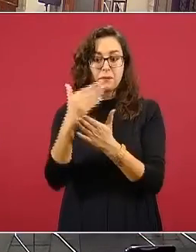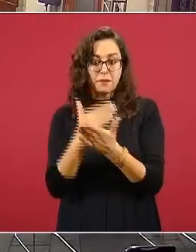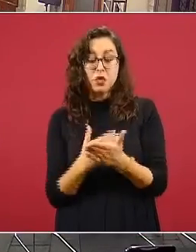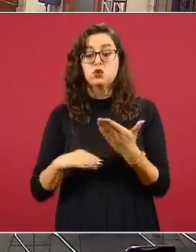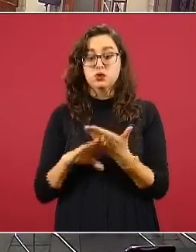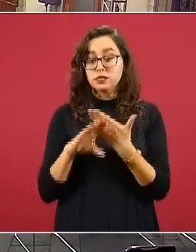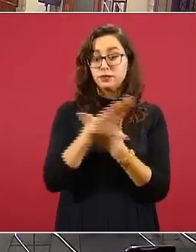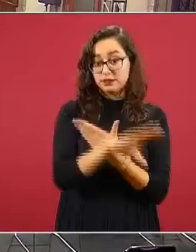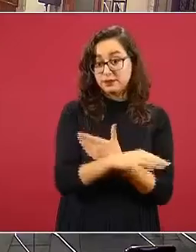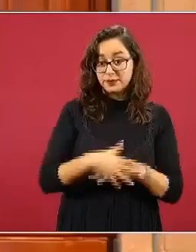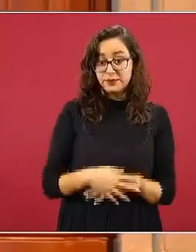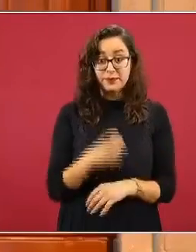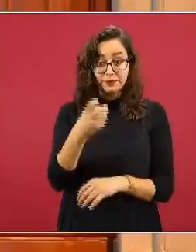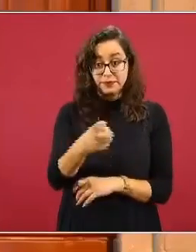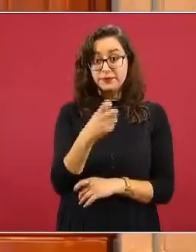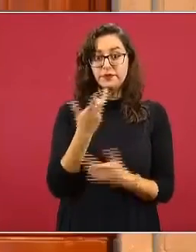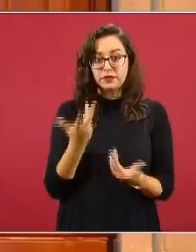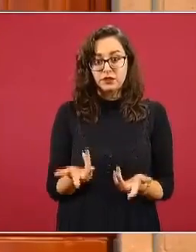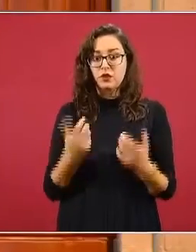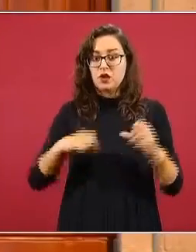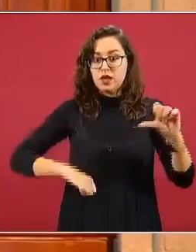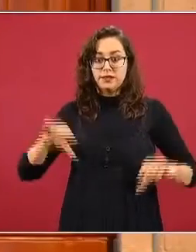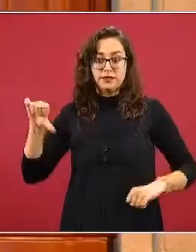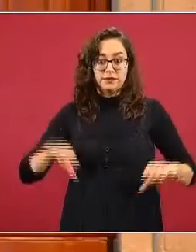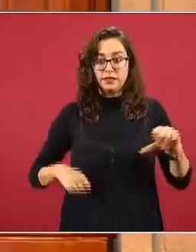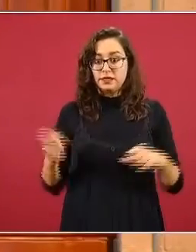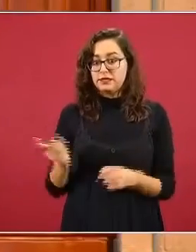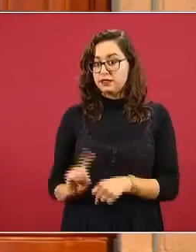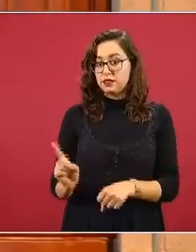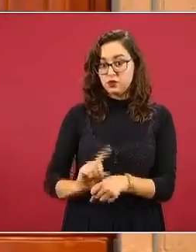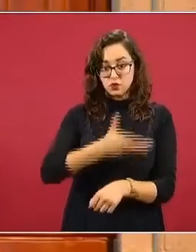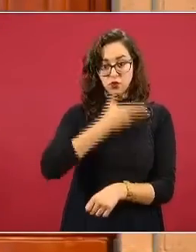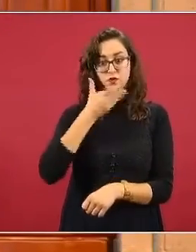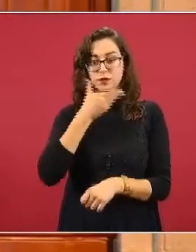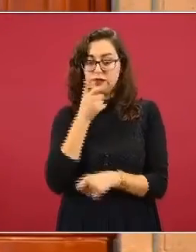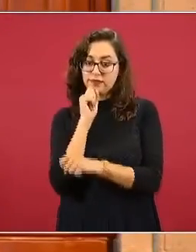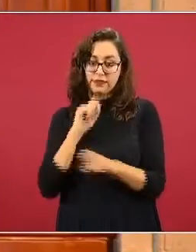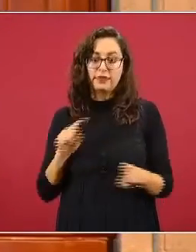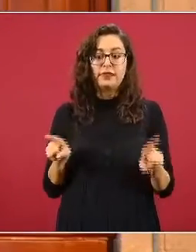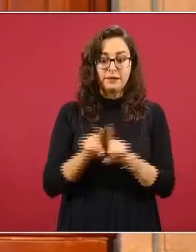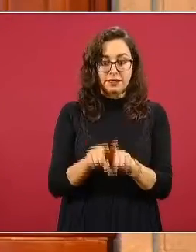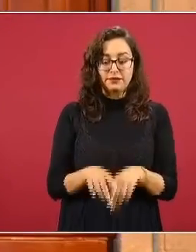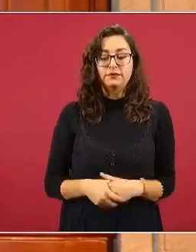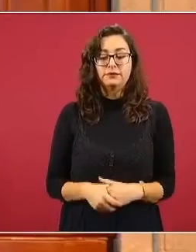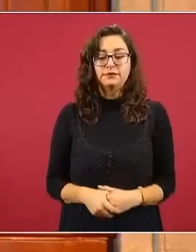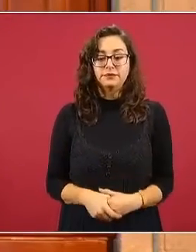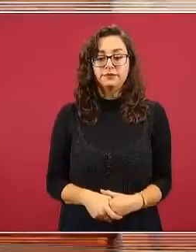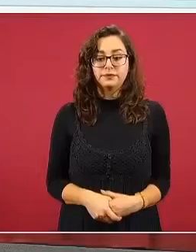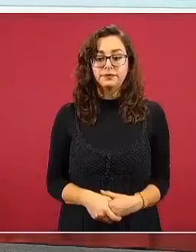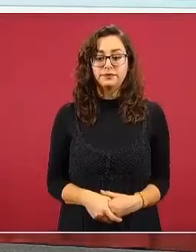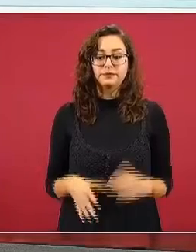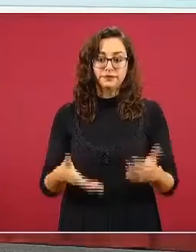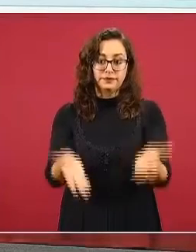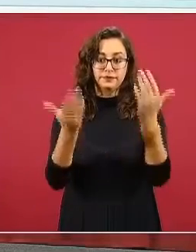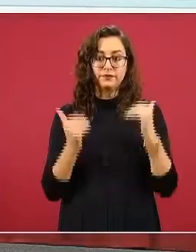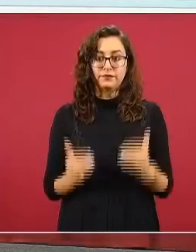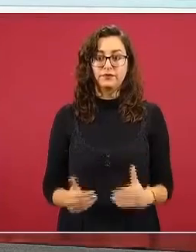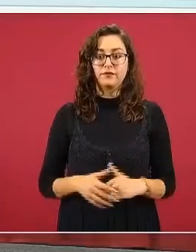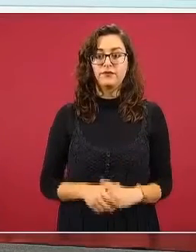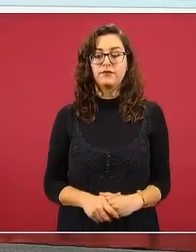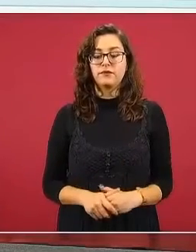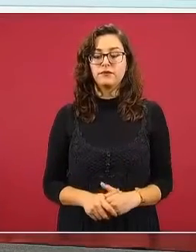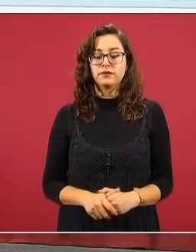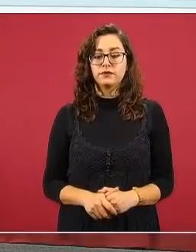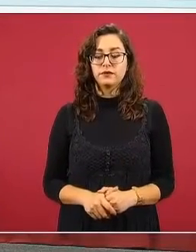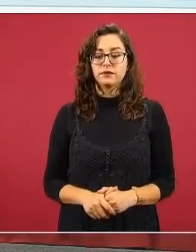cerrados, y lógicamente en nuestras actividades sociales. Veamos la siguiente diapositiva. Vamos a actualizar